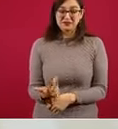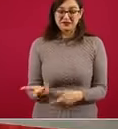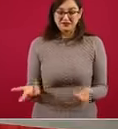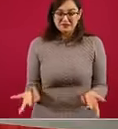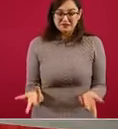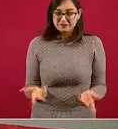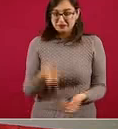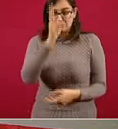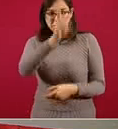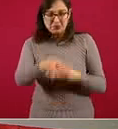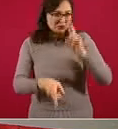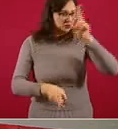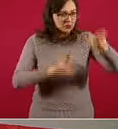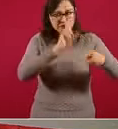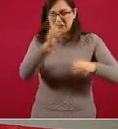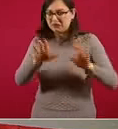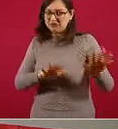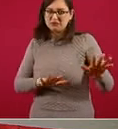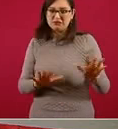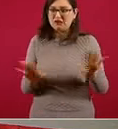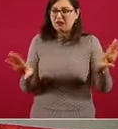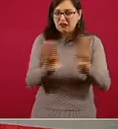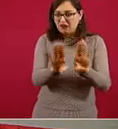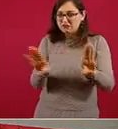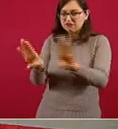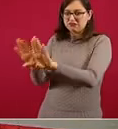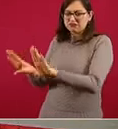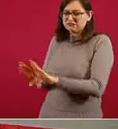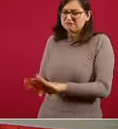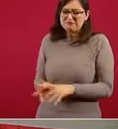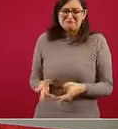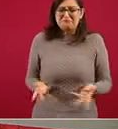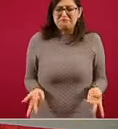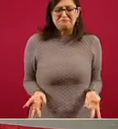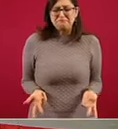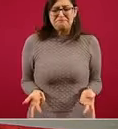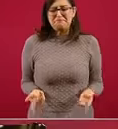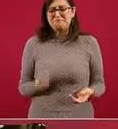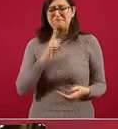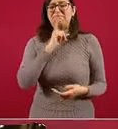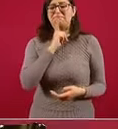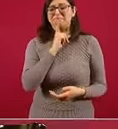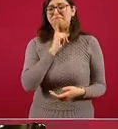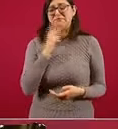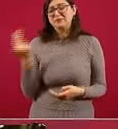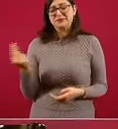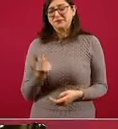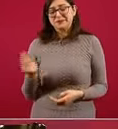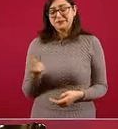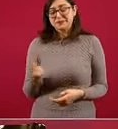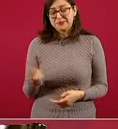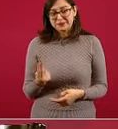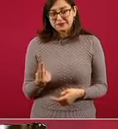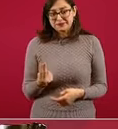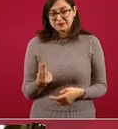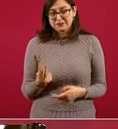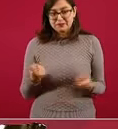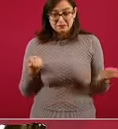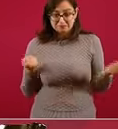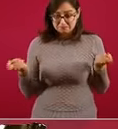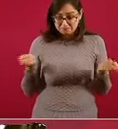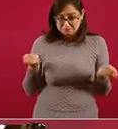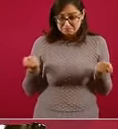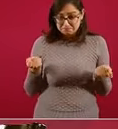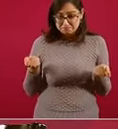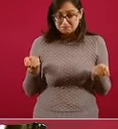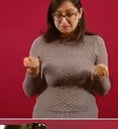disminución o prohibición de movilización de regiones o entre países para el control